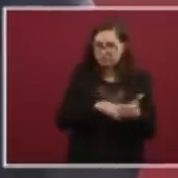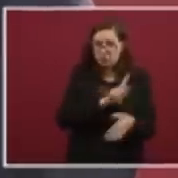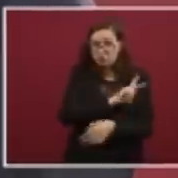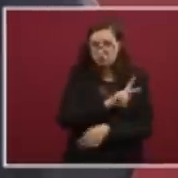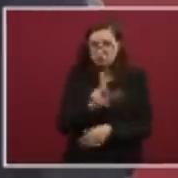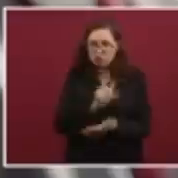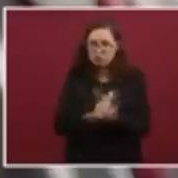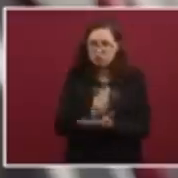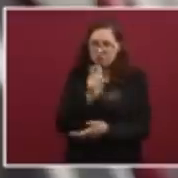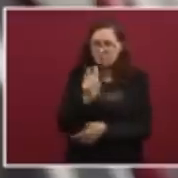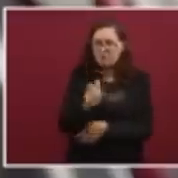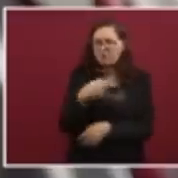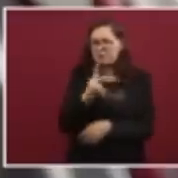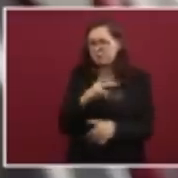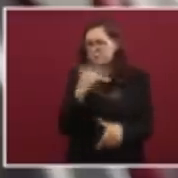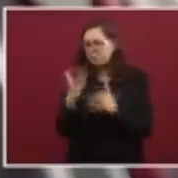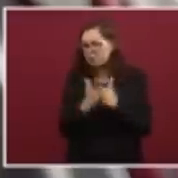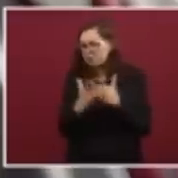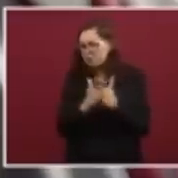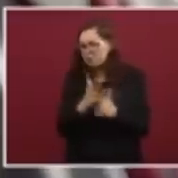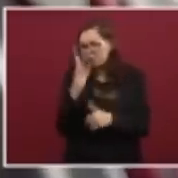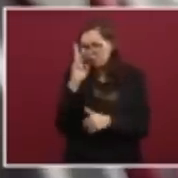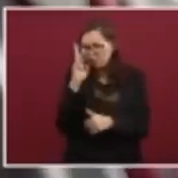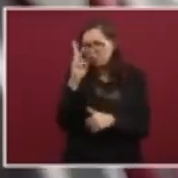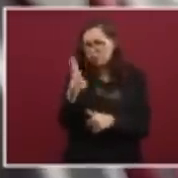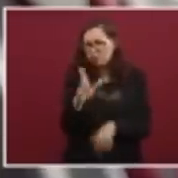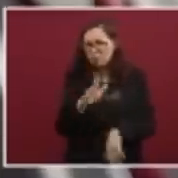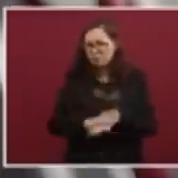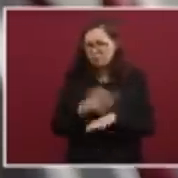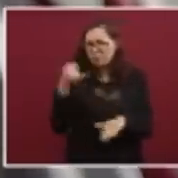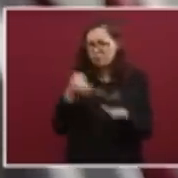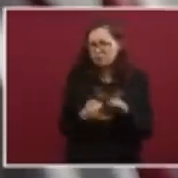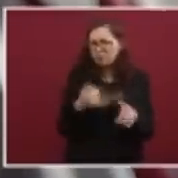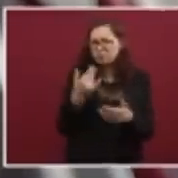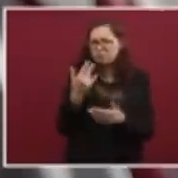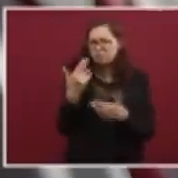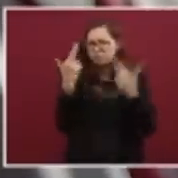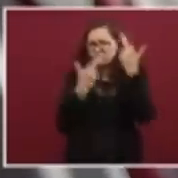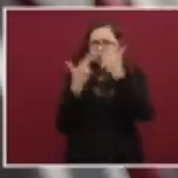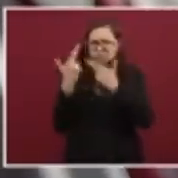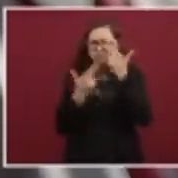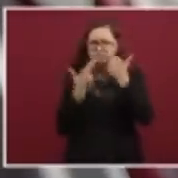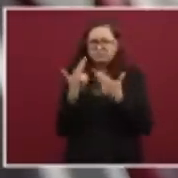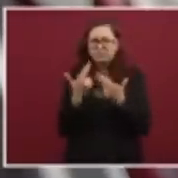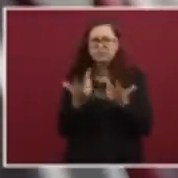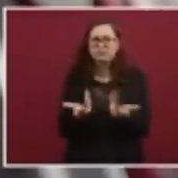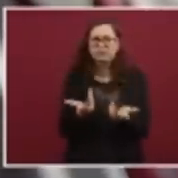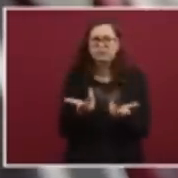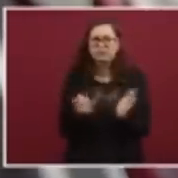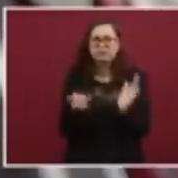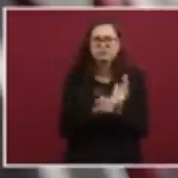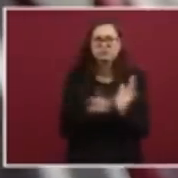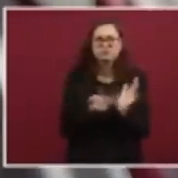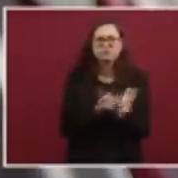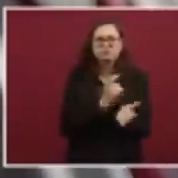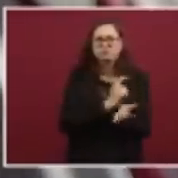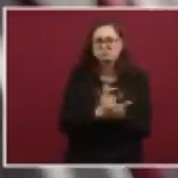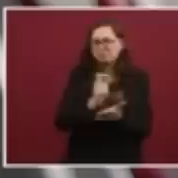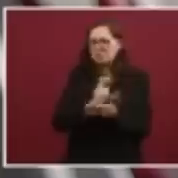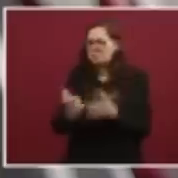¿hay la previsión en un futuro de que se revise qué se está cuánto están pagando de impuestos desde la